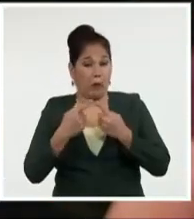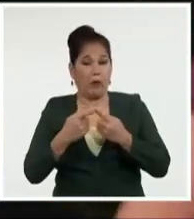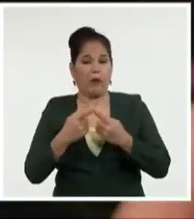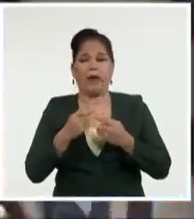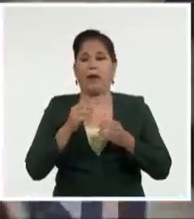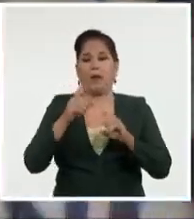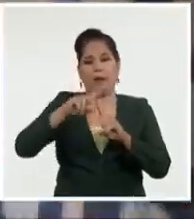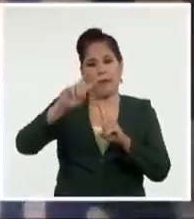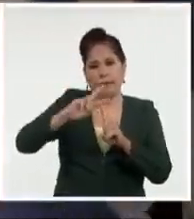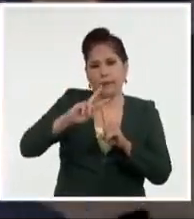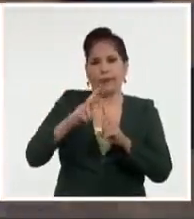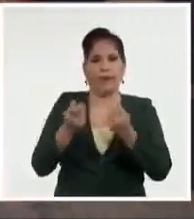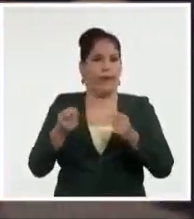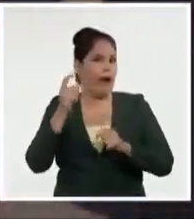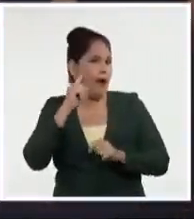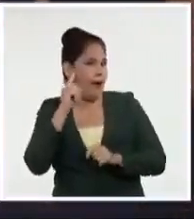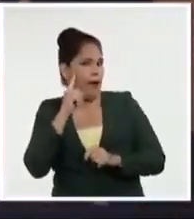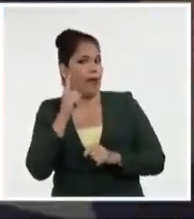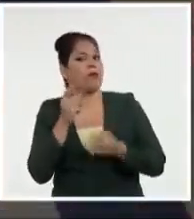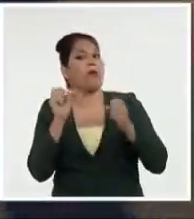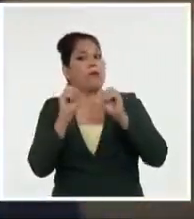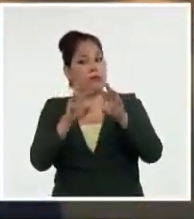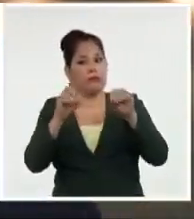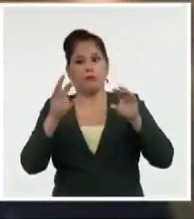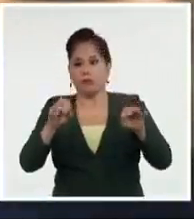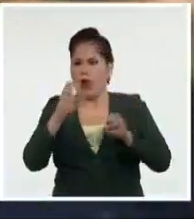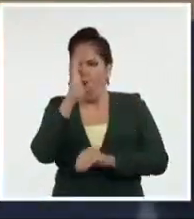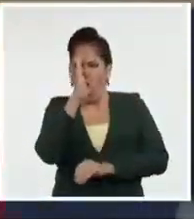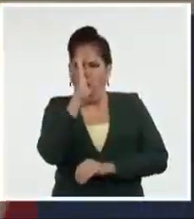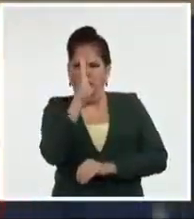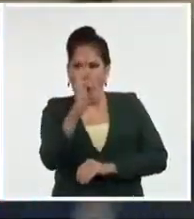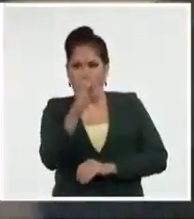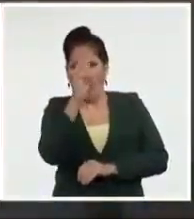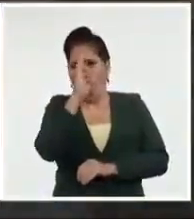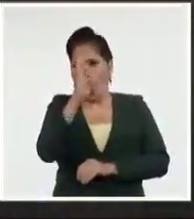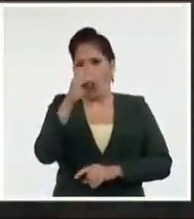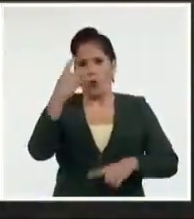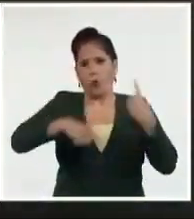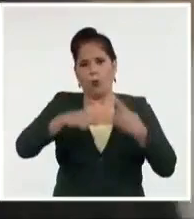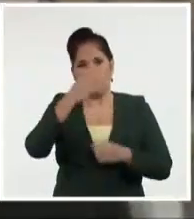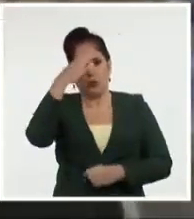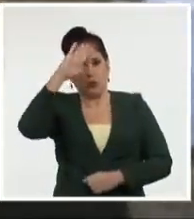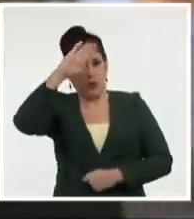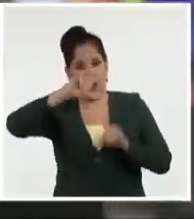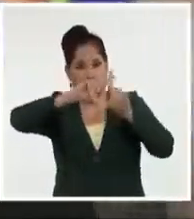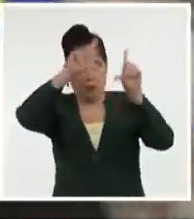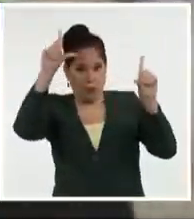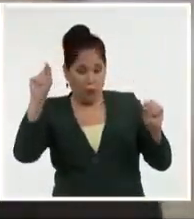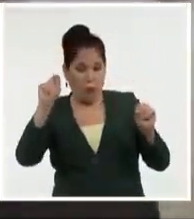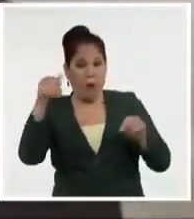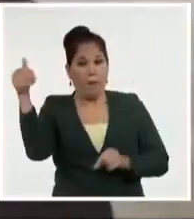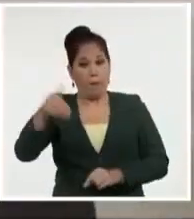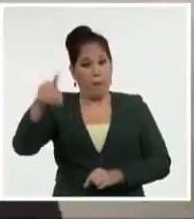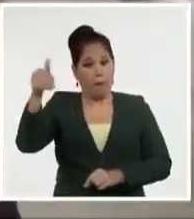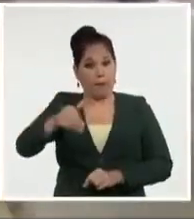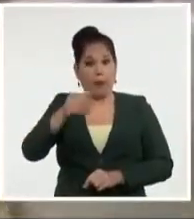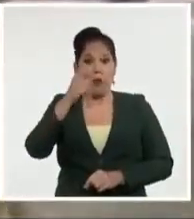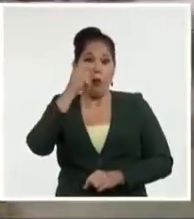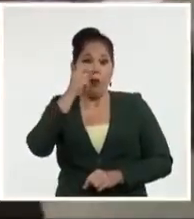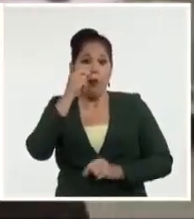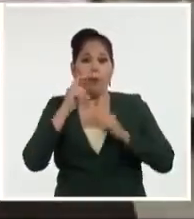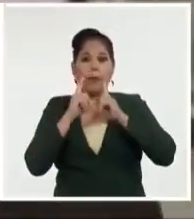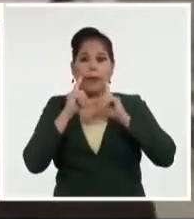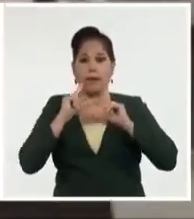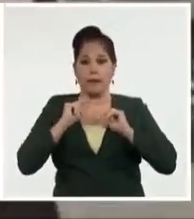y los políticos locales reproducen un discurso de odio y de línea dura contra Cuba. Entre los asistentes estuvo Max Lesnik, de